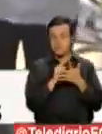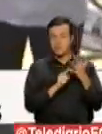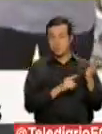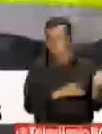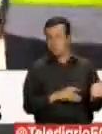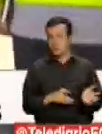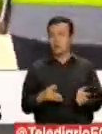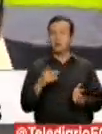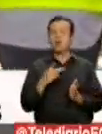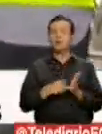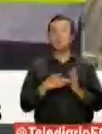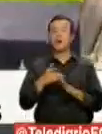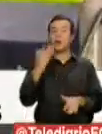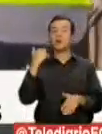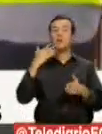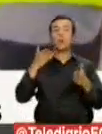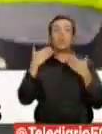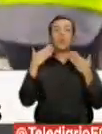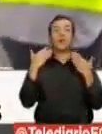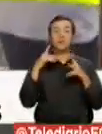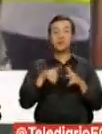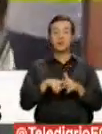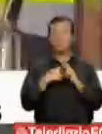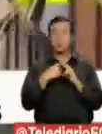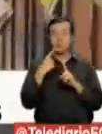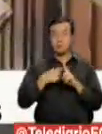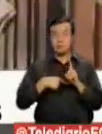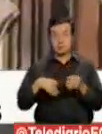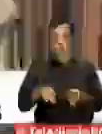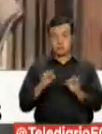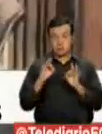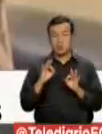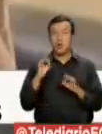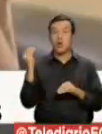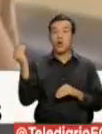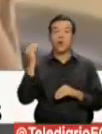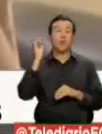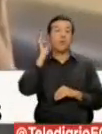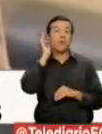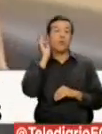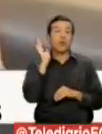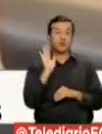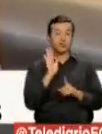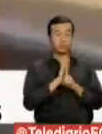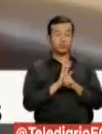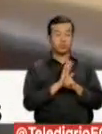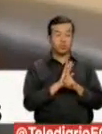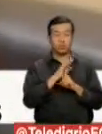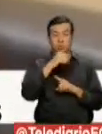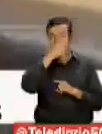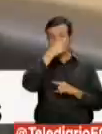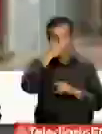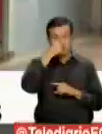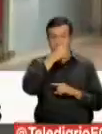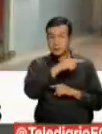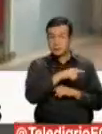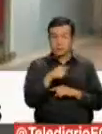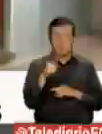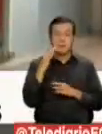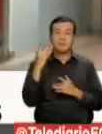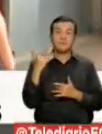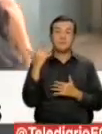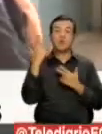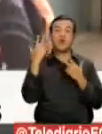ocurra lo que sucedió en Guayaquil a inicios de febrero, cuando una joven víctima de abuso sexual y drogas tuvo que